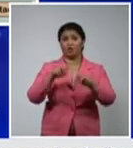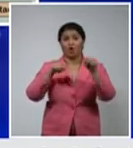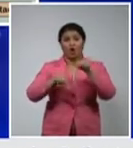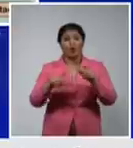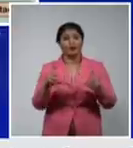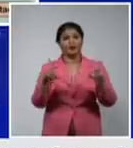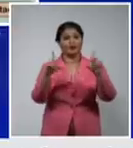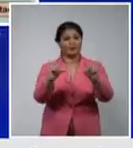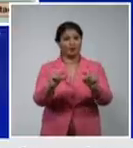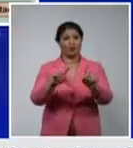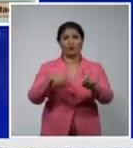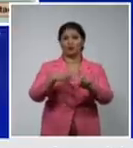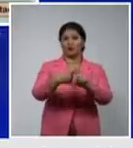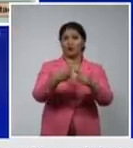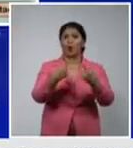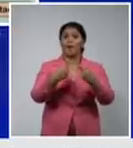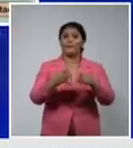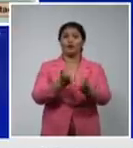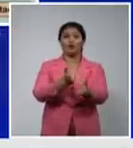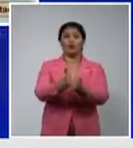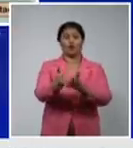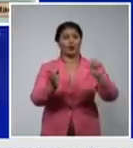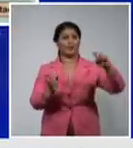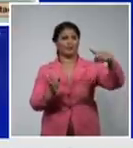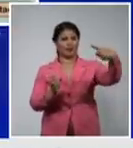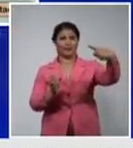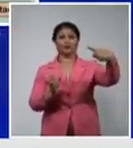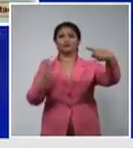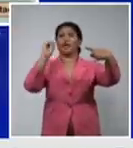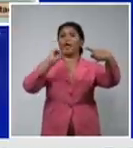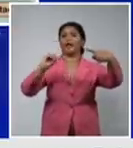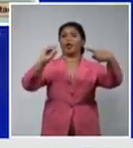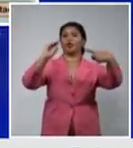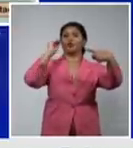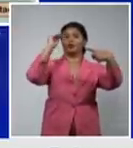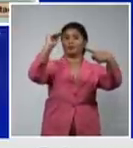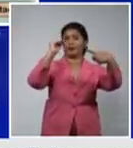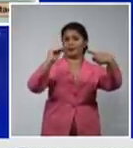el primer lugar en cuanto a la tasa de incidencia,